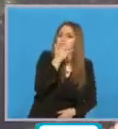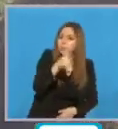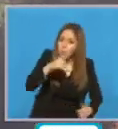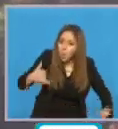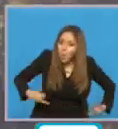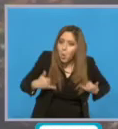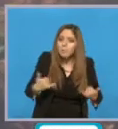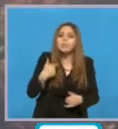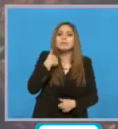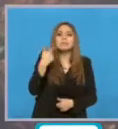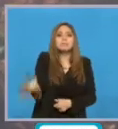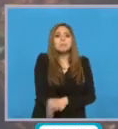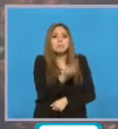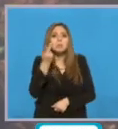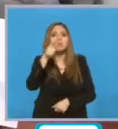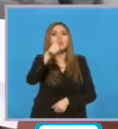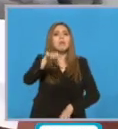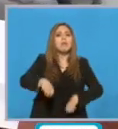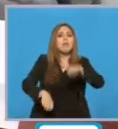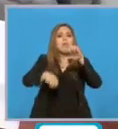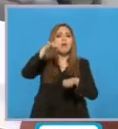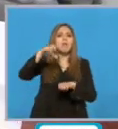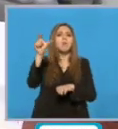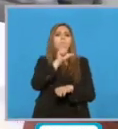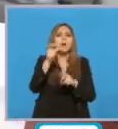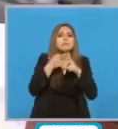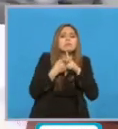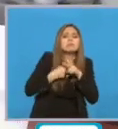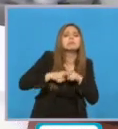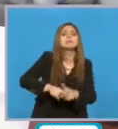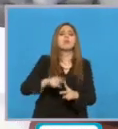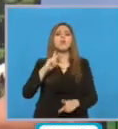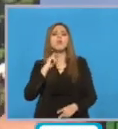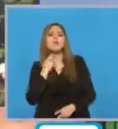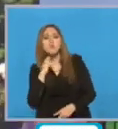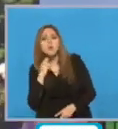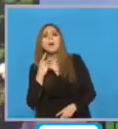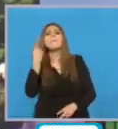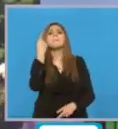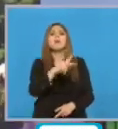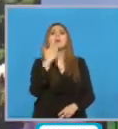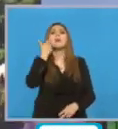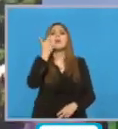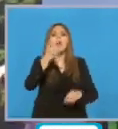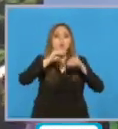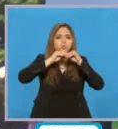desarrollar estos conocimientos en robótica y cuál sería más o menos el mensaje que le